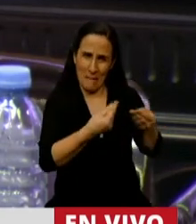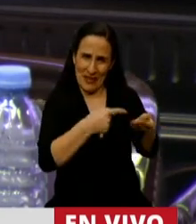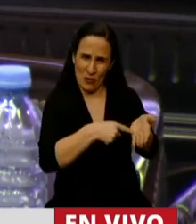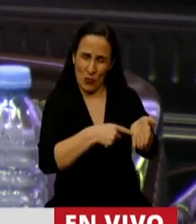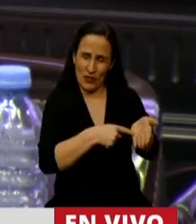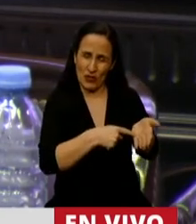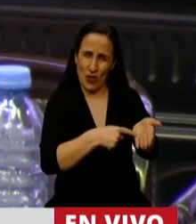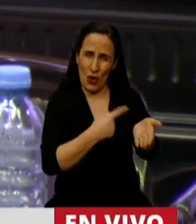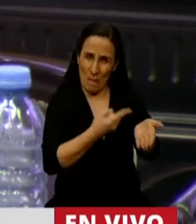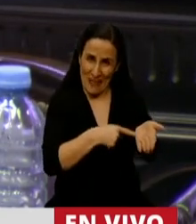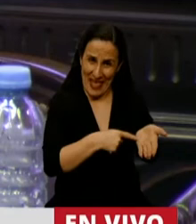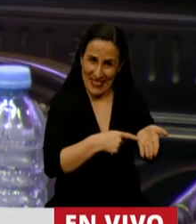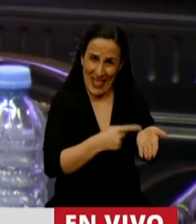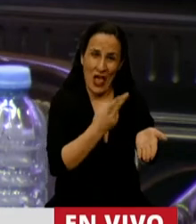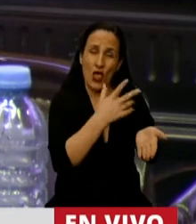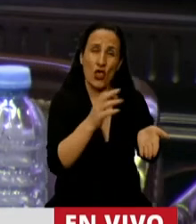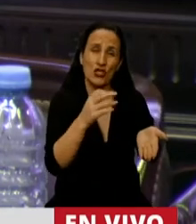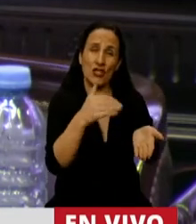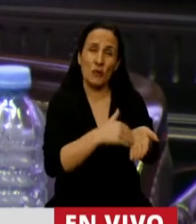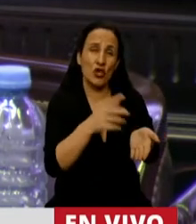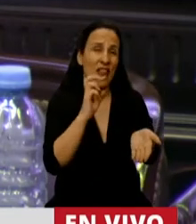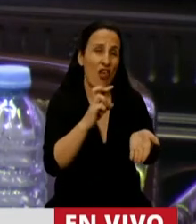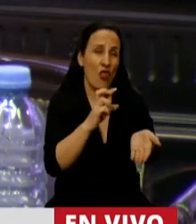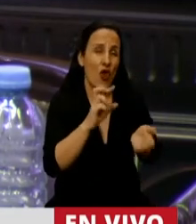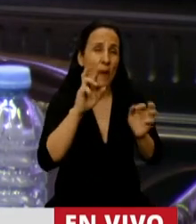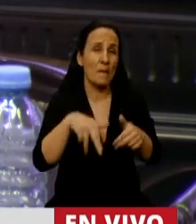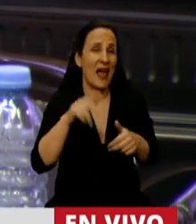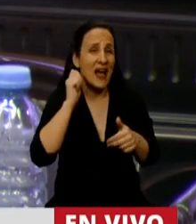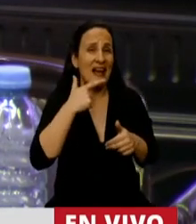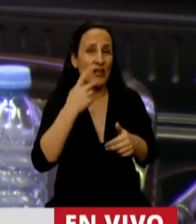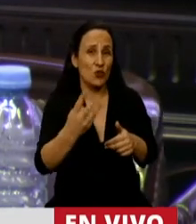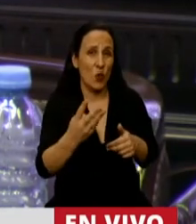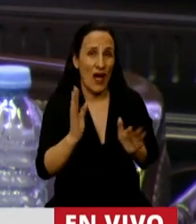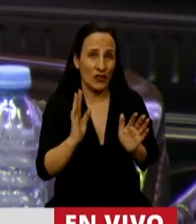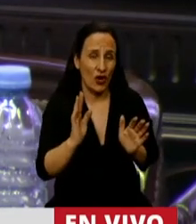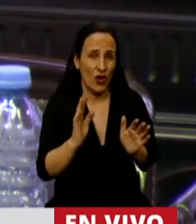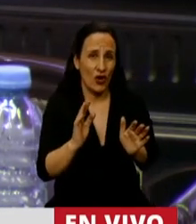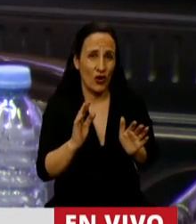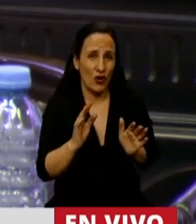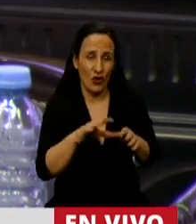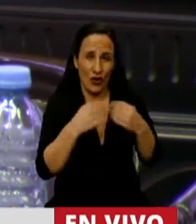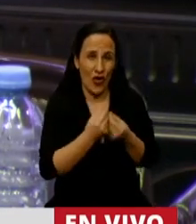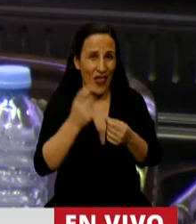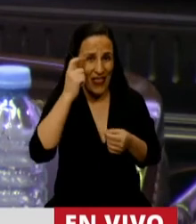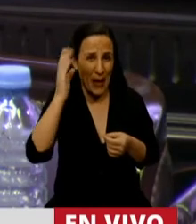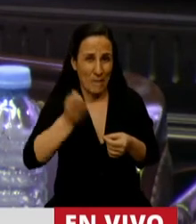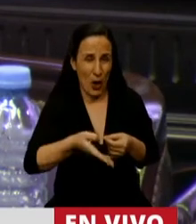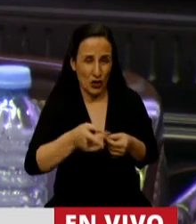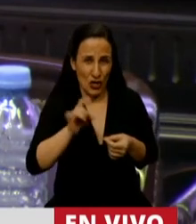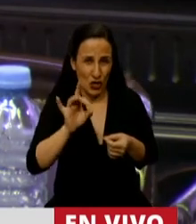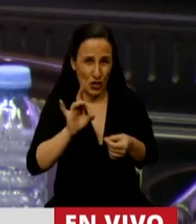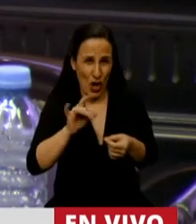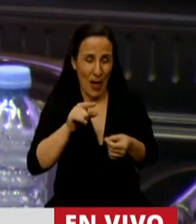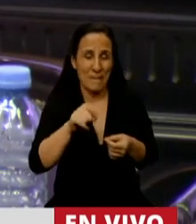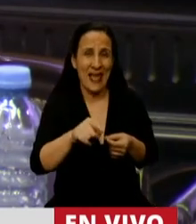asigno 200 200 millones de dólares al plan gas 4 sólo el 10 por ciento de los 1.600 millones de dólares que